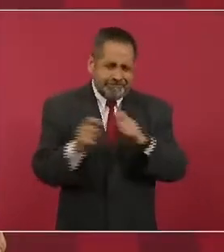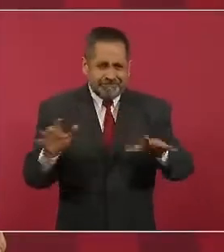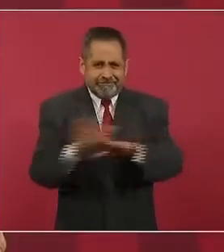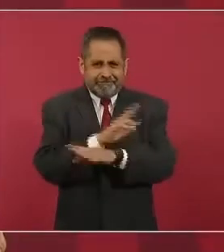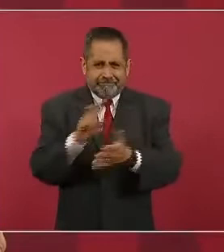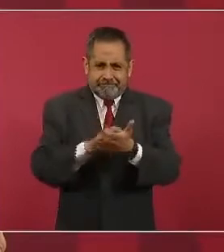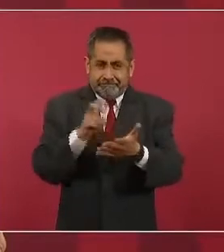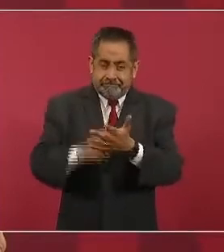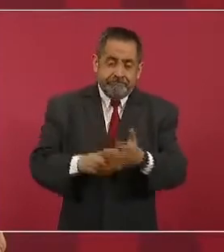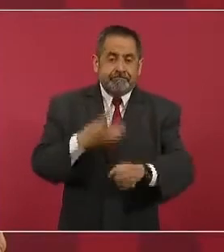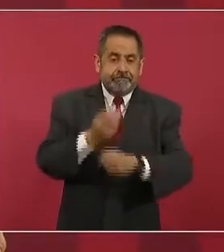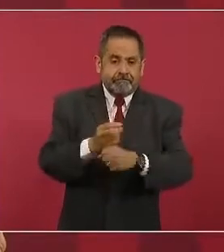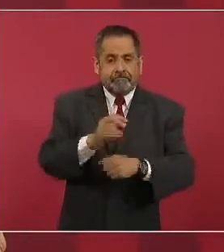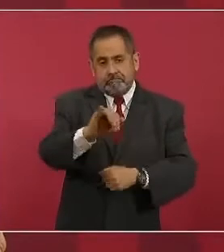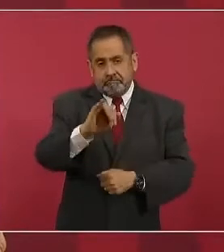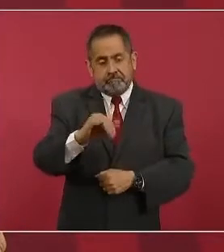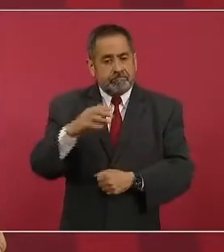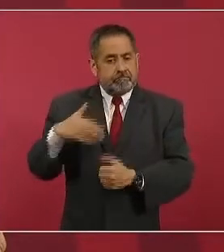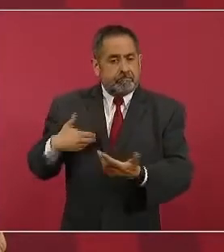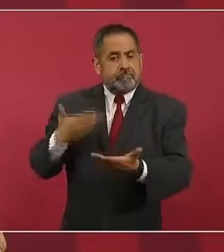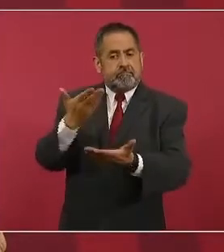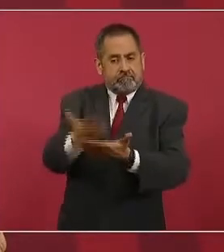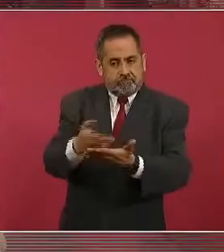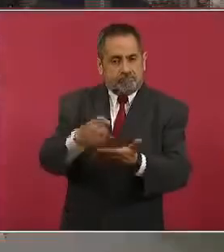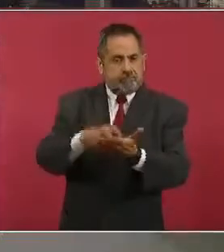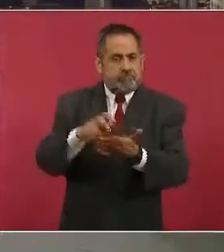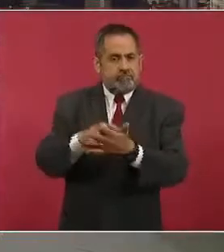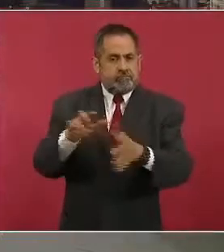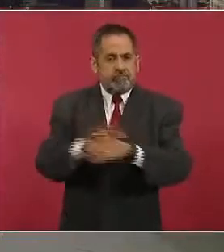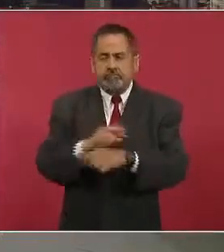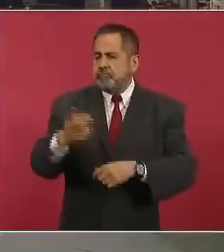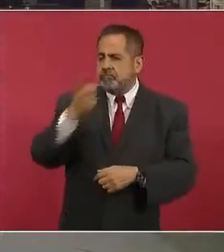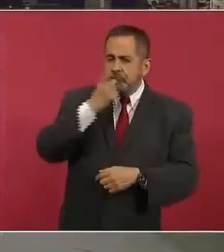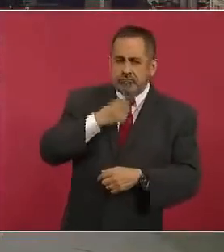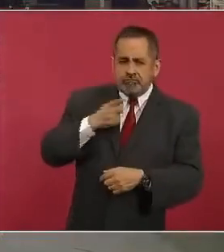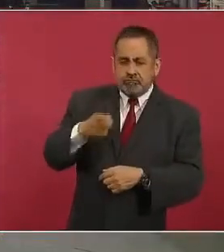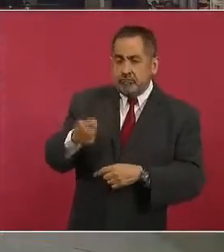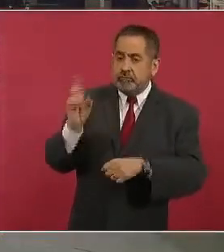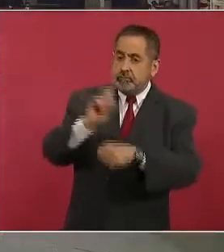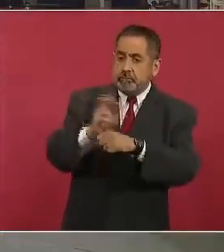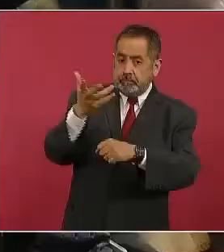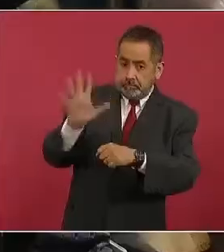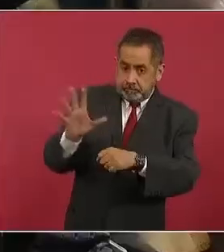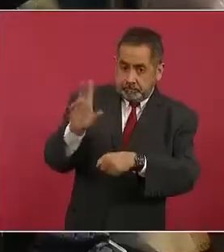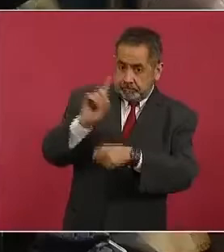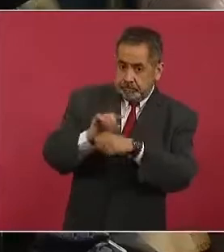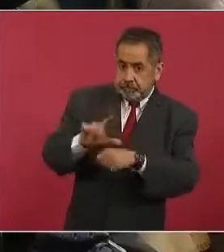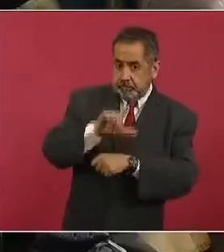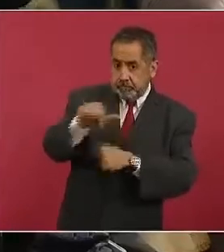Ya vamos a hacer la propuesta. Había comentado que después de la revocación de mandato le iba a mandar. Sí,